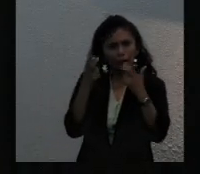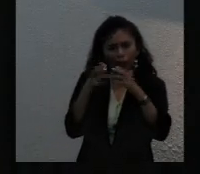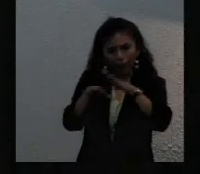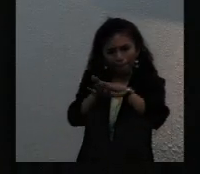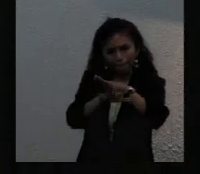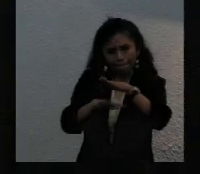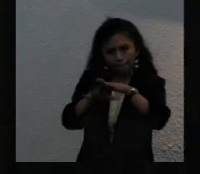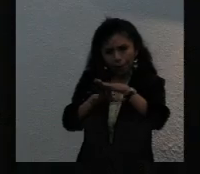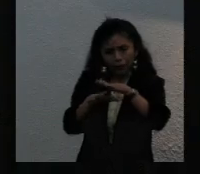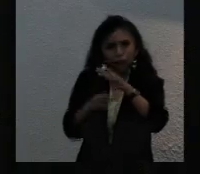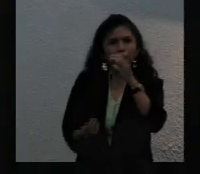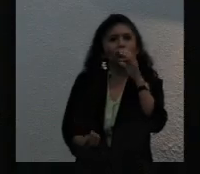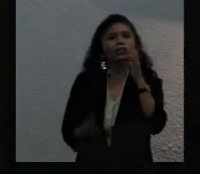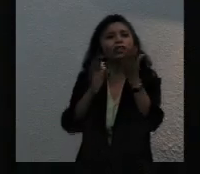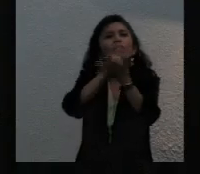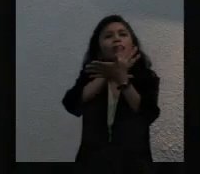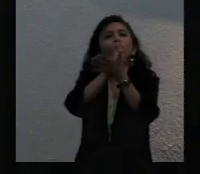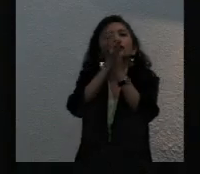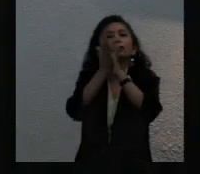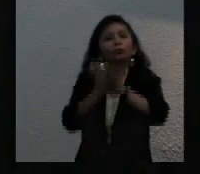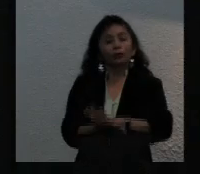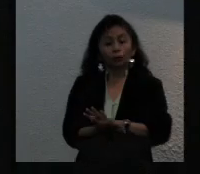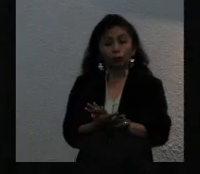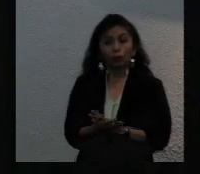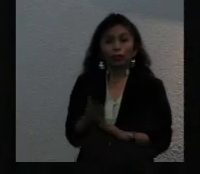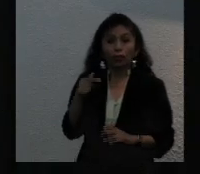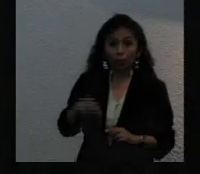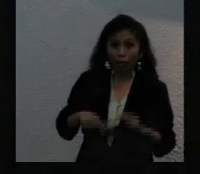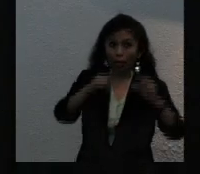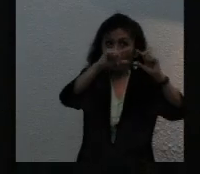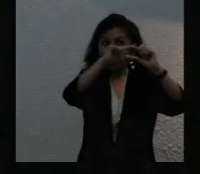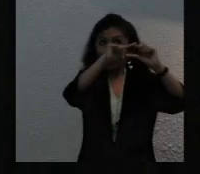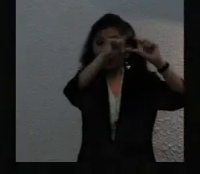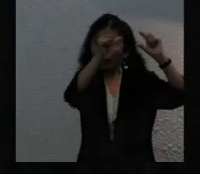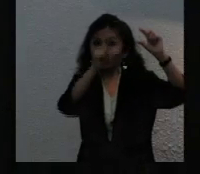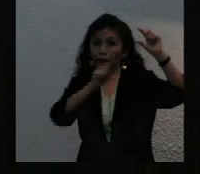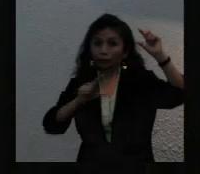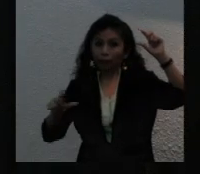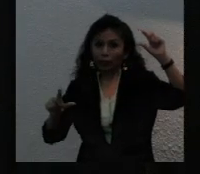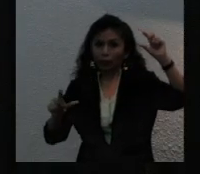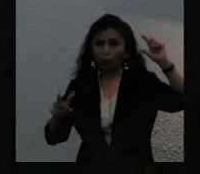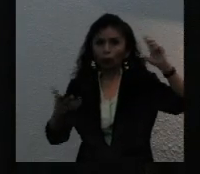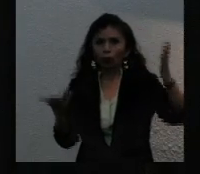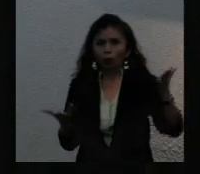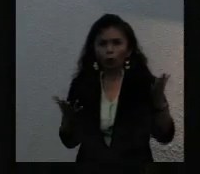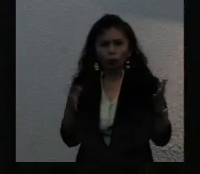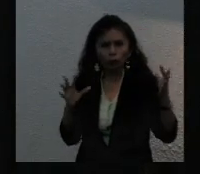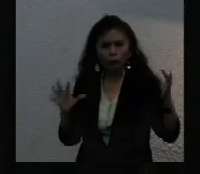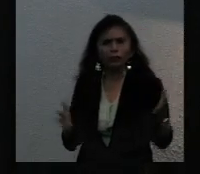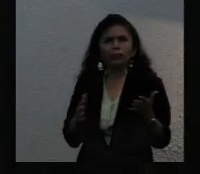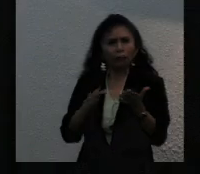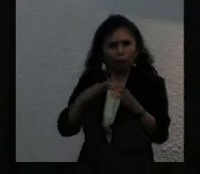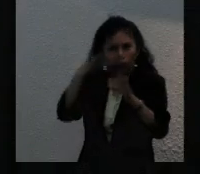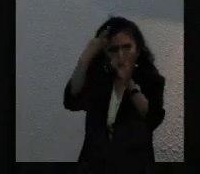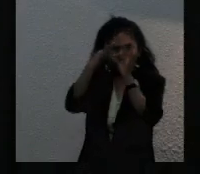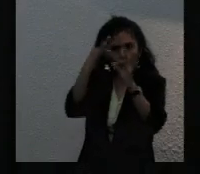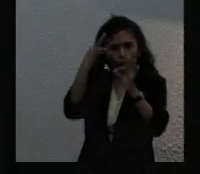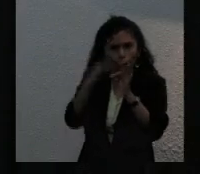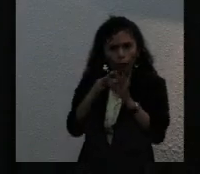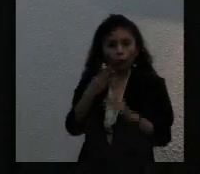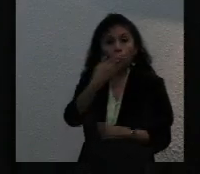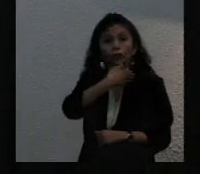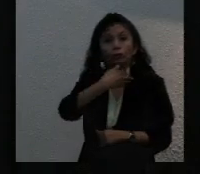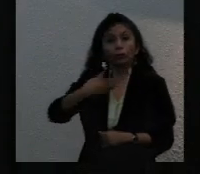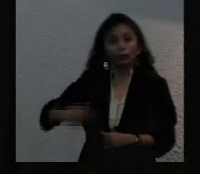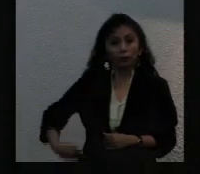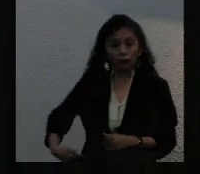transformación, una transformación que en nuestro país se consolidaba de la mano del presidente Andrés Manuel López Obrador y